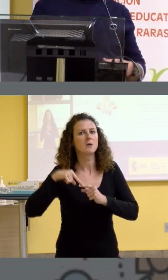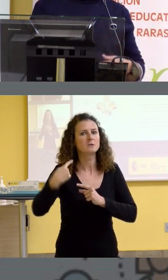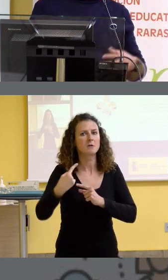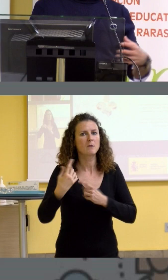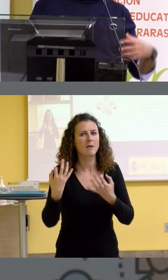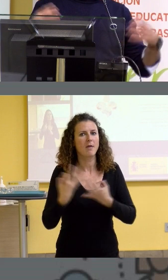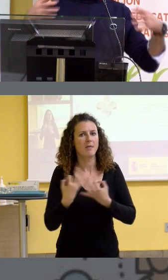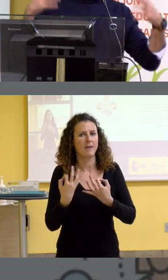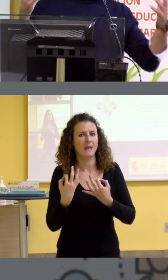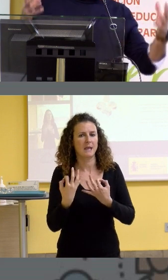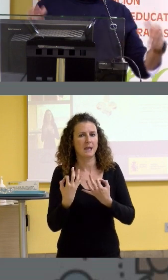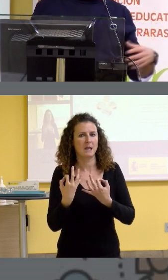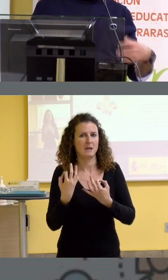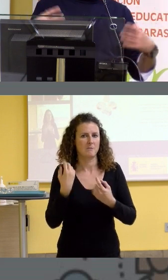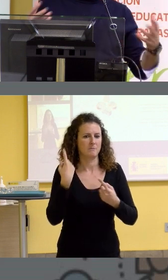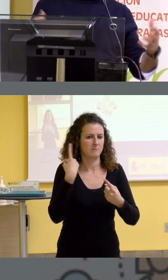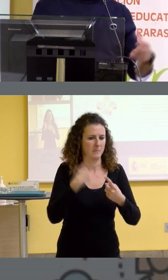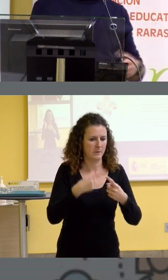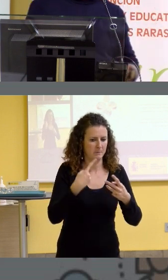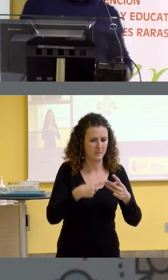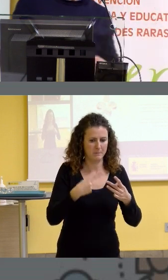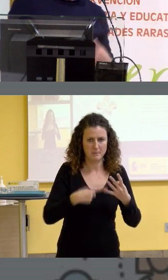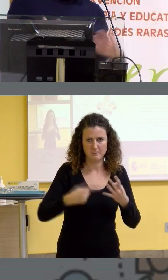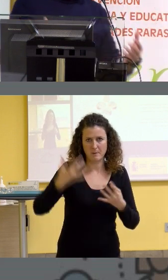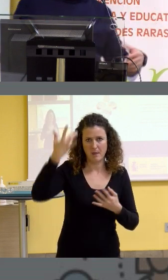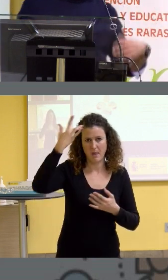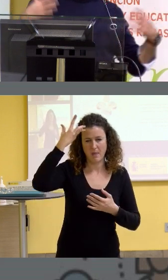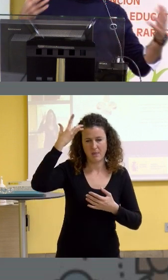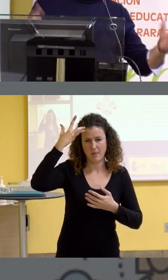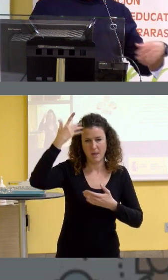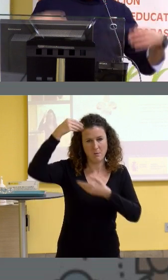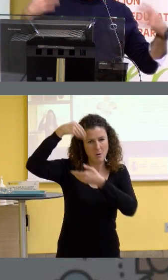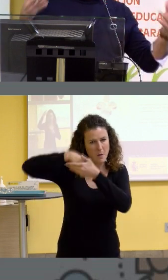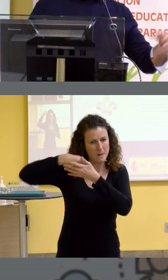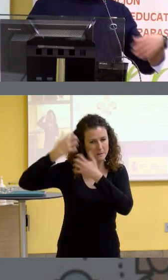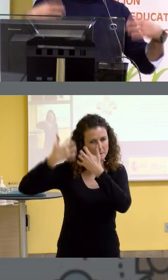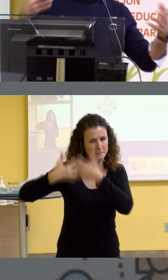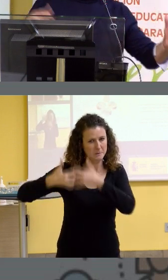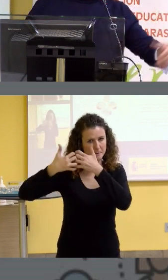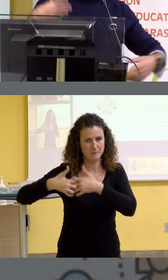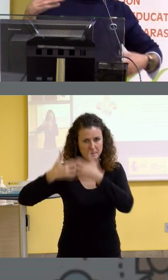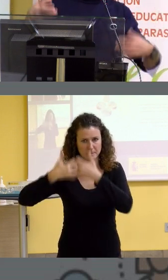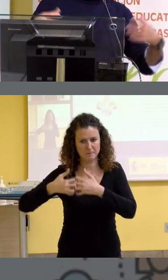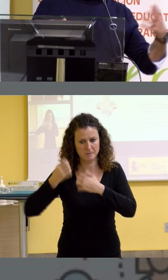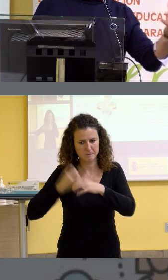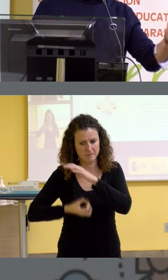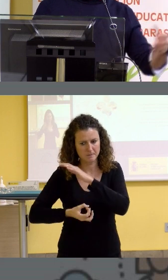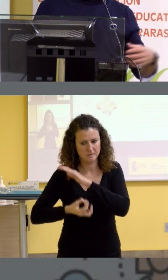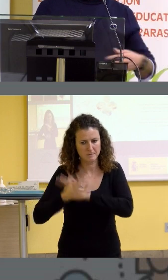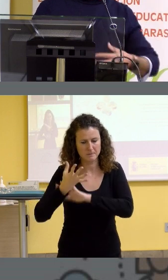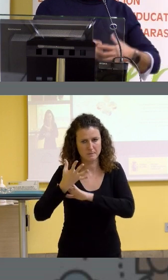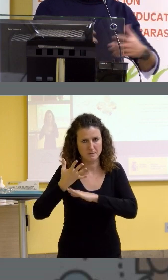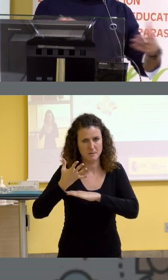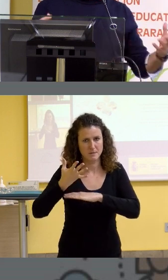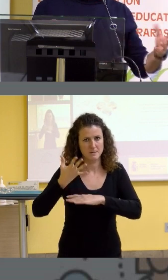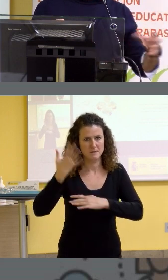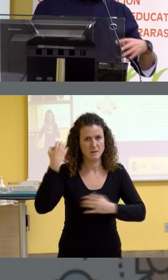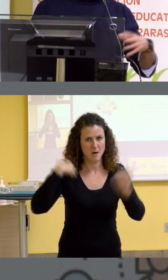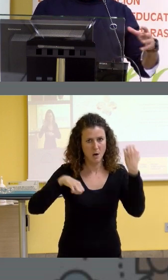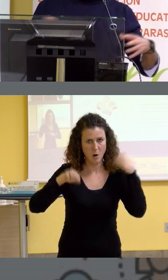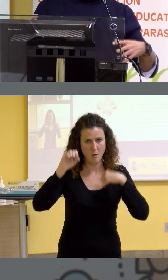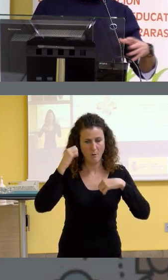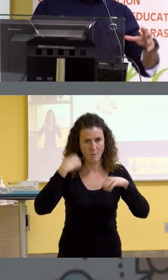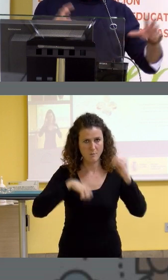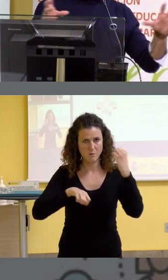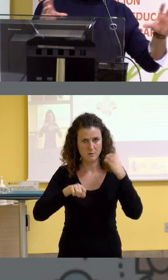complejísima cantidad de cosas que suceden en un cerebro, es algo que se expresa continuamente a través de la conducta del comportamiento en el